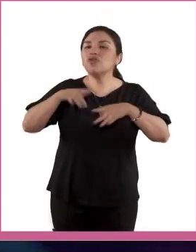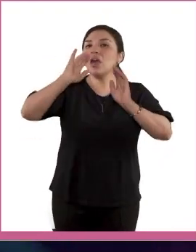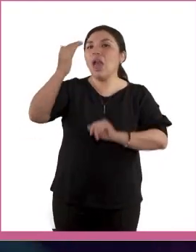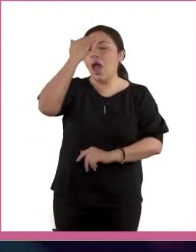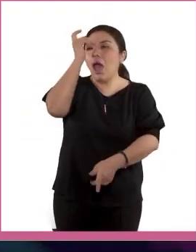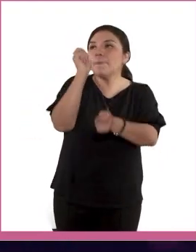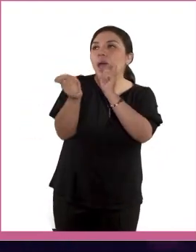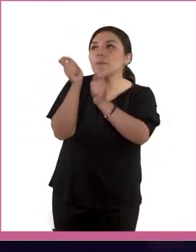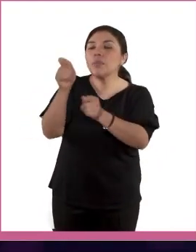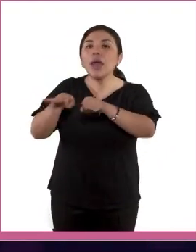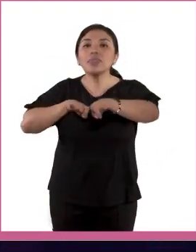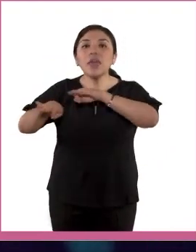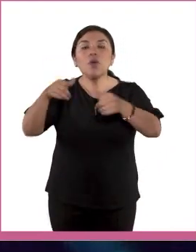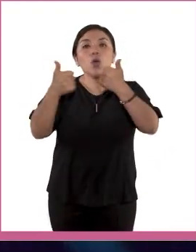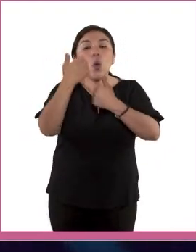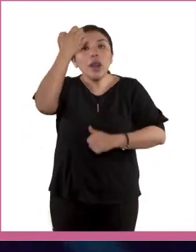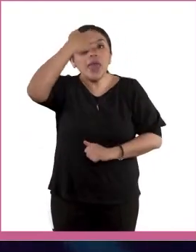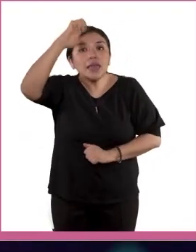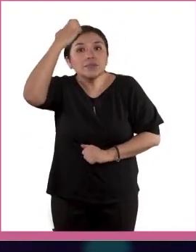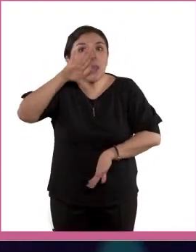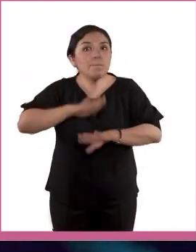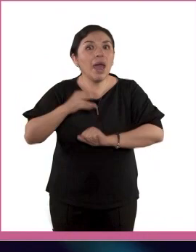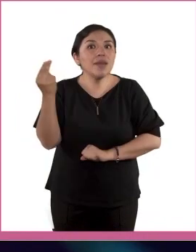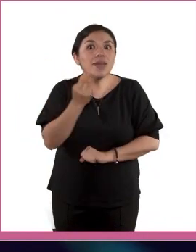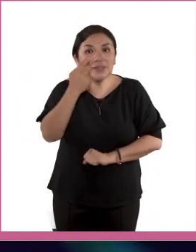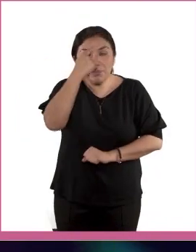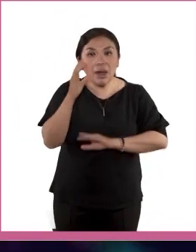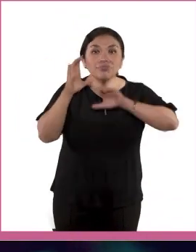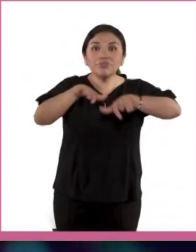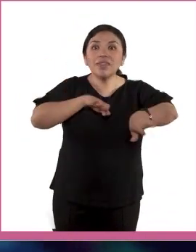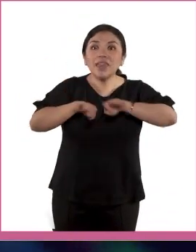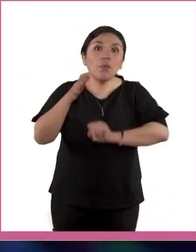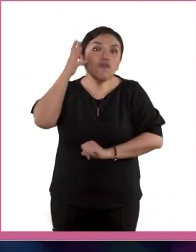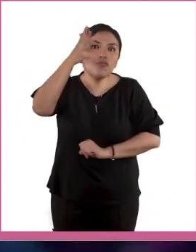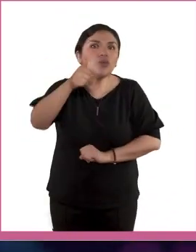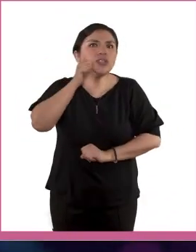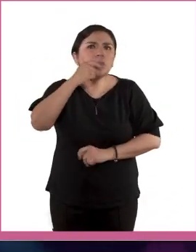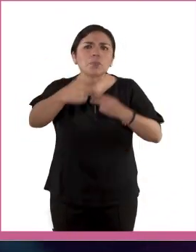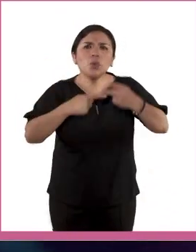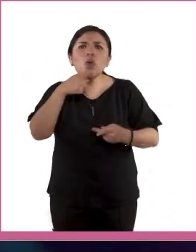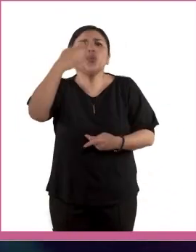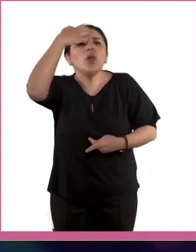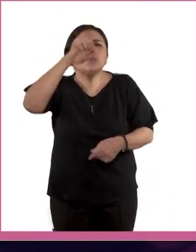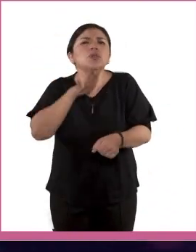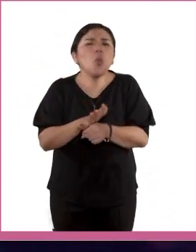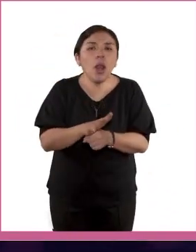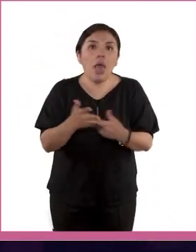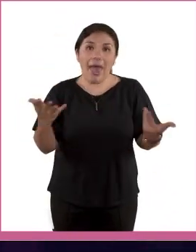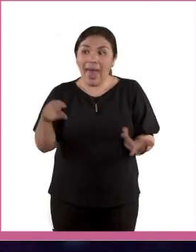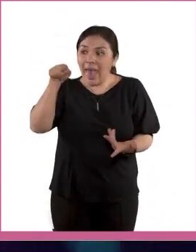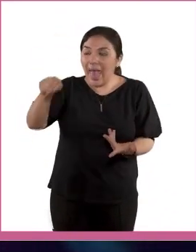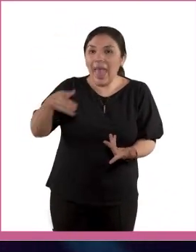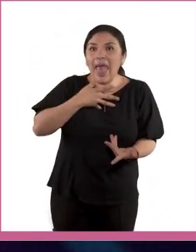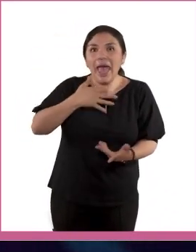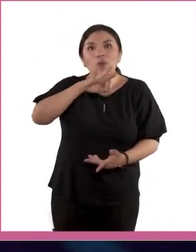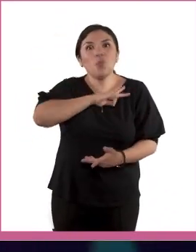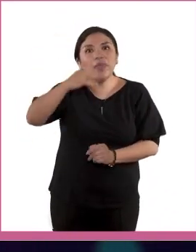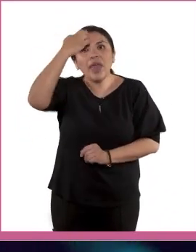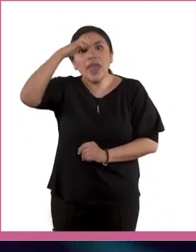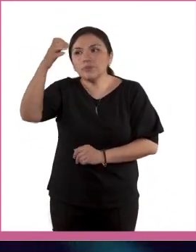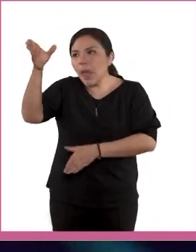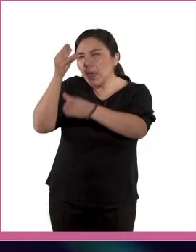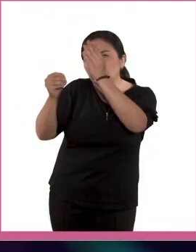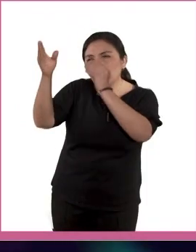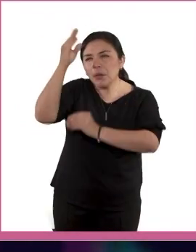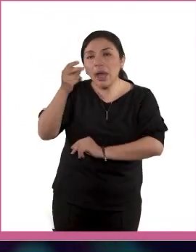a gente que ya está trabajando, tener experiencia tan necesaria en el trabajo, ¿no? Que siempre nos preguntan, ¿cuál es tu experiencia?